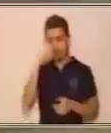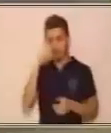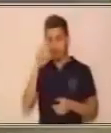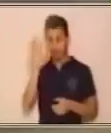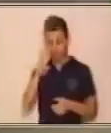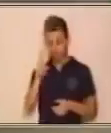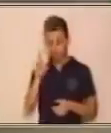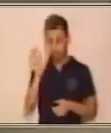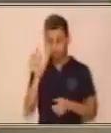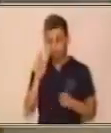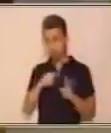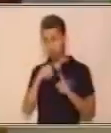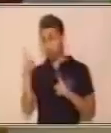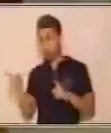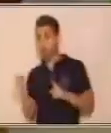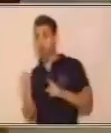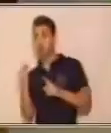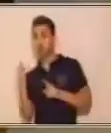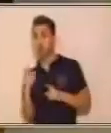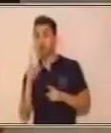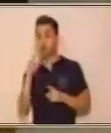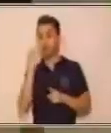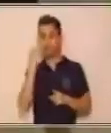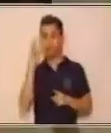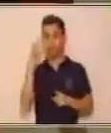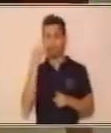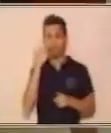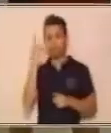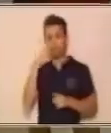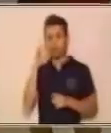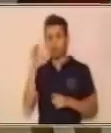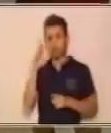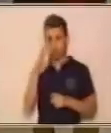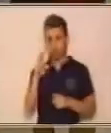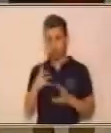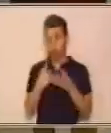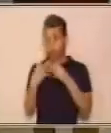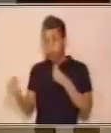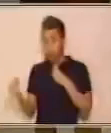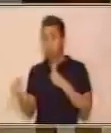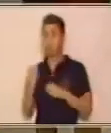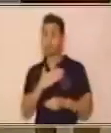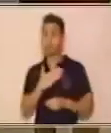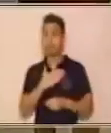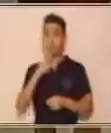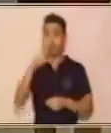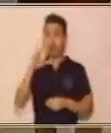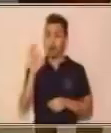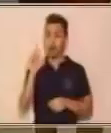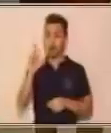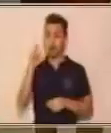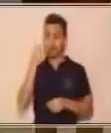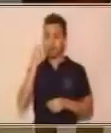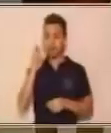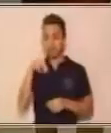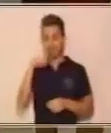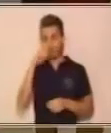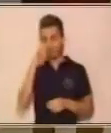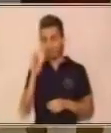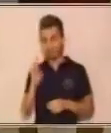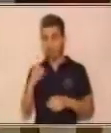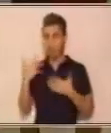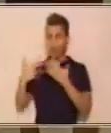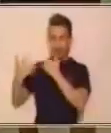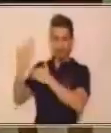se llama cociente. Ahora que ya recordamos, podemos iniciar con un tema nuevo. Veamos